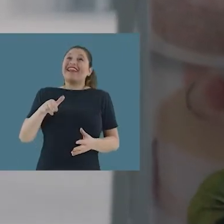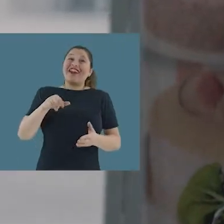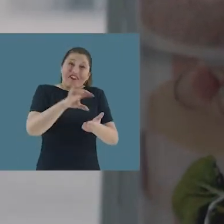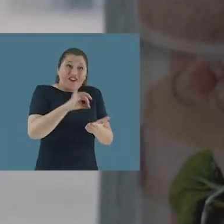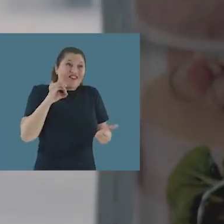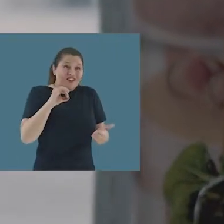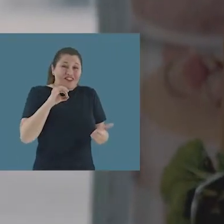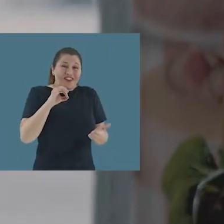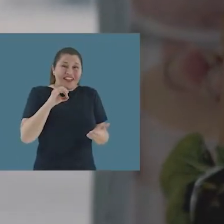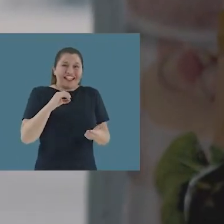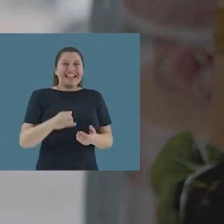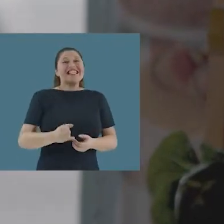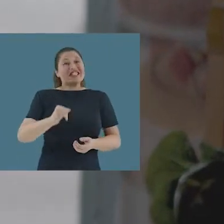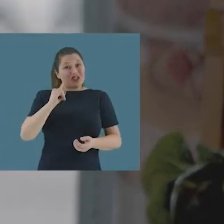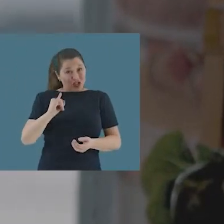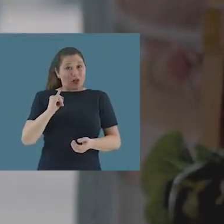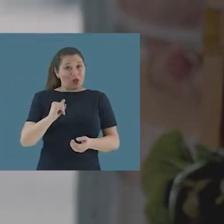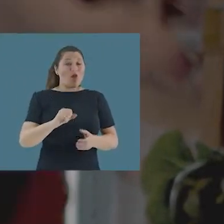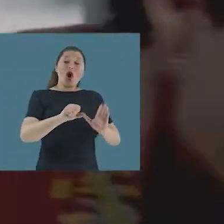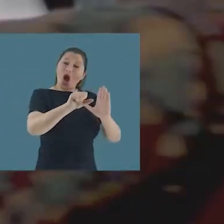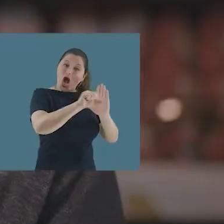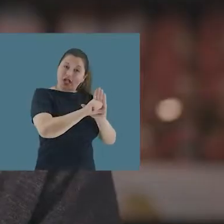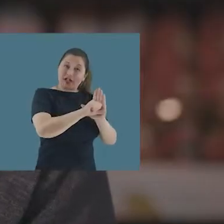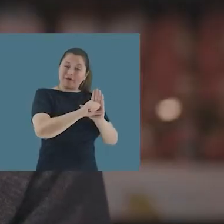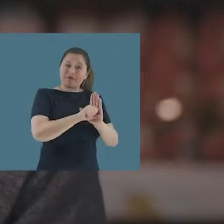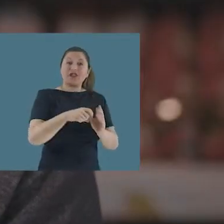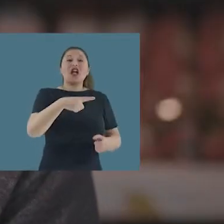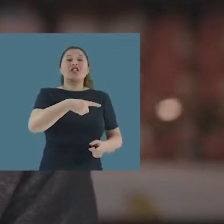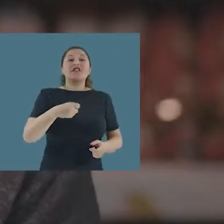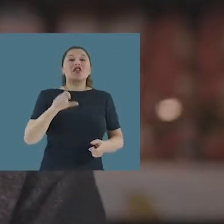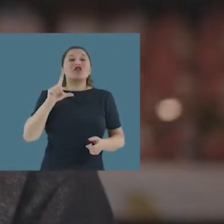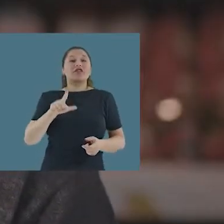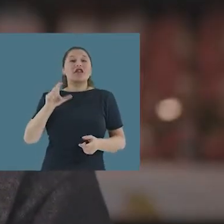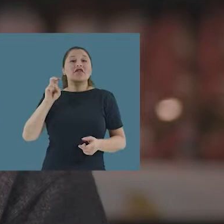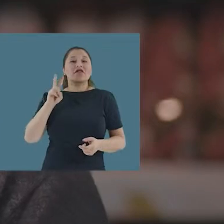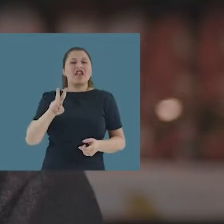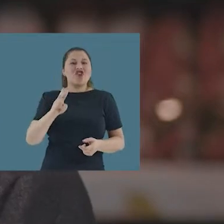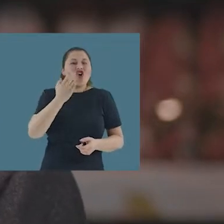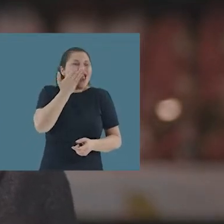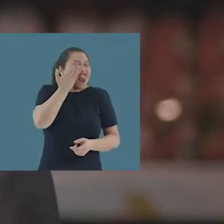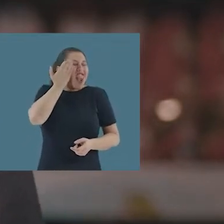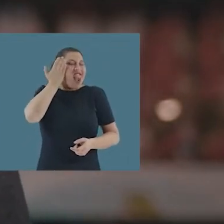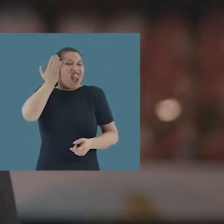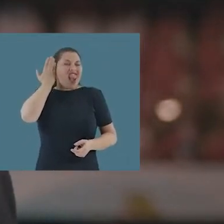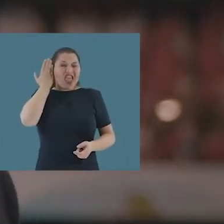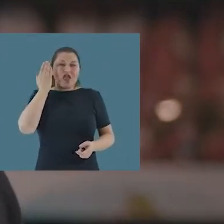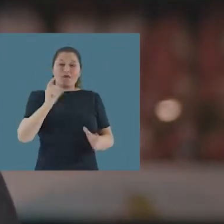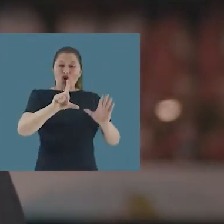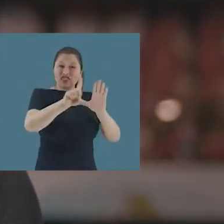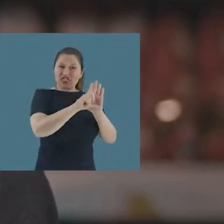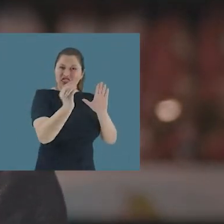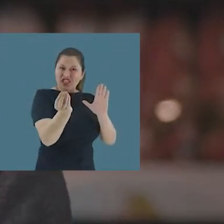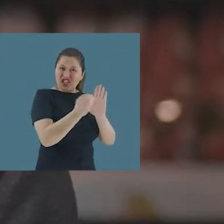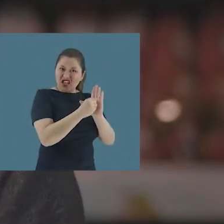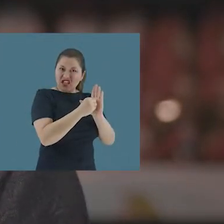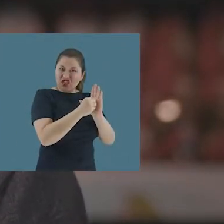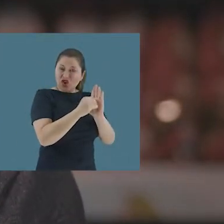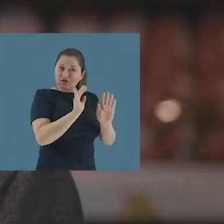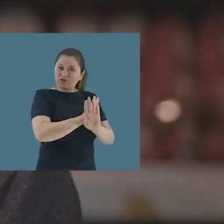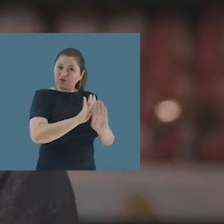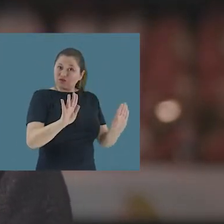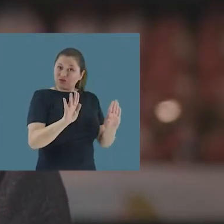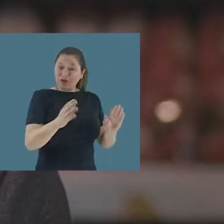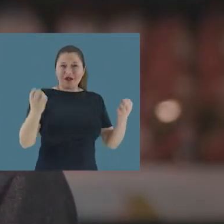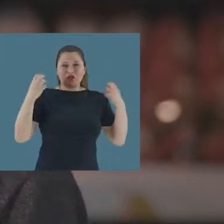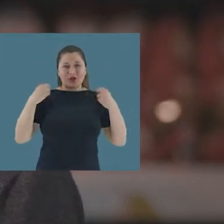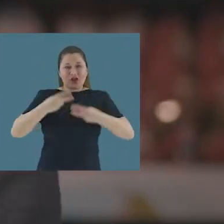¿Y? ¿Lo encontró, Master? Sí, pues, mijo, mira, está clarito. Artículo 172. Hay que estar limpiecito de cualquier